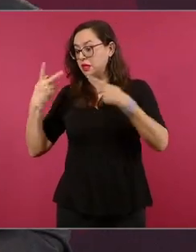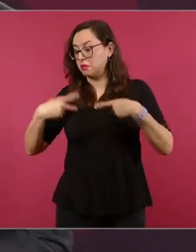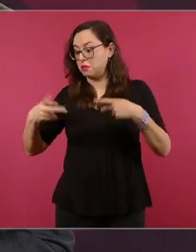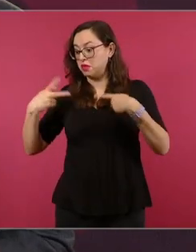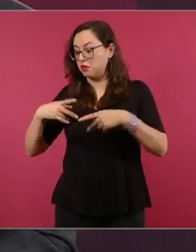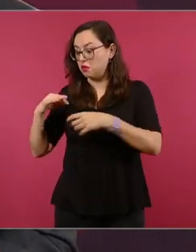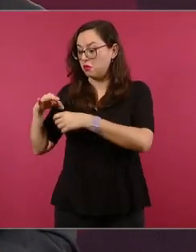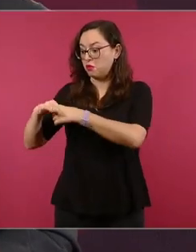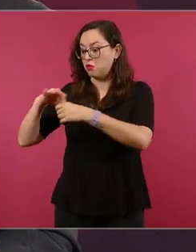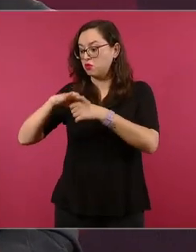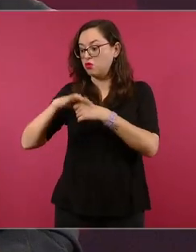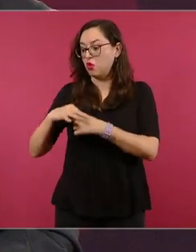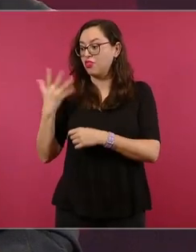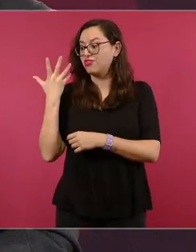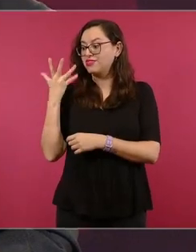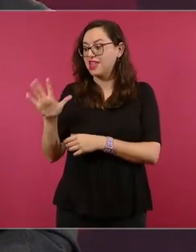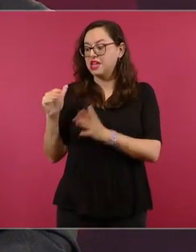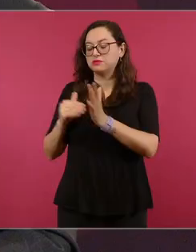votos más